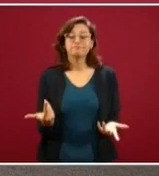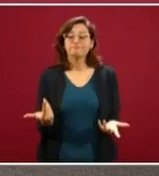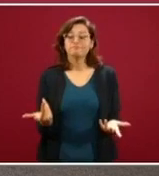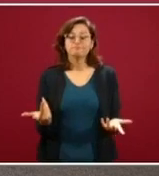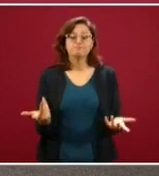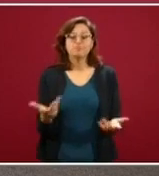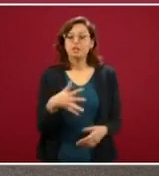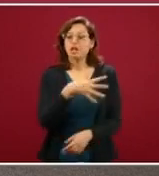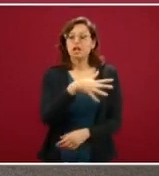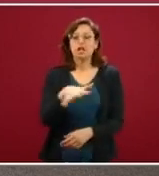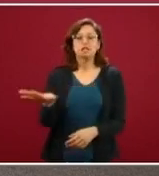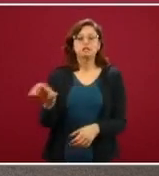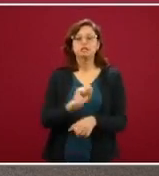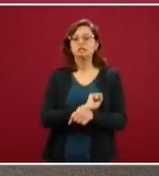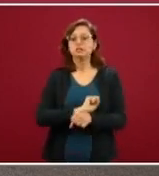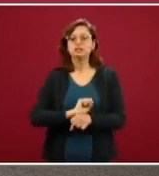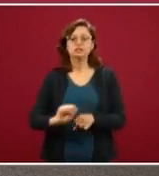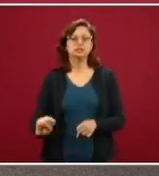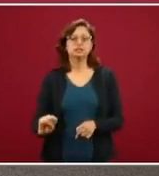general,